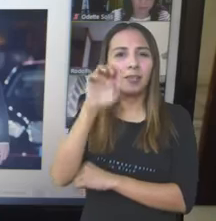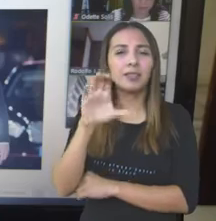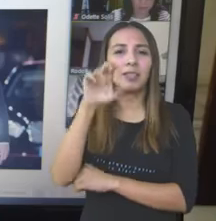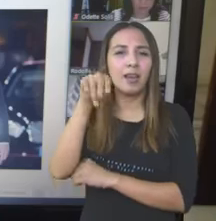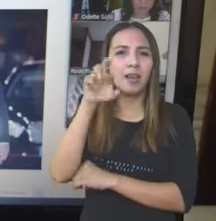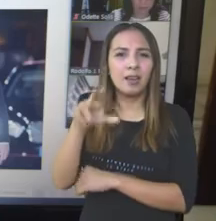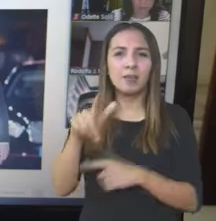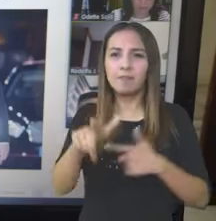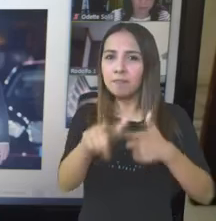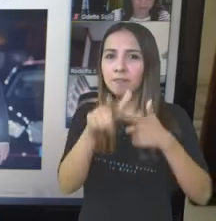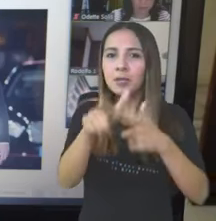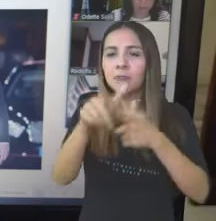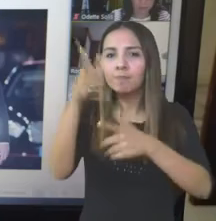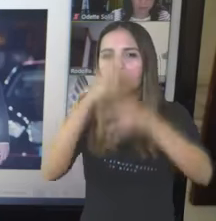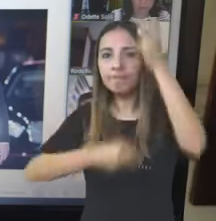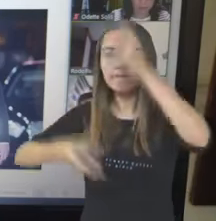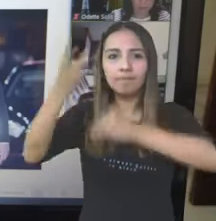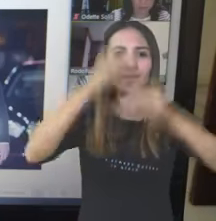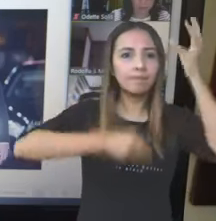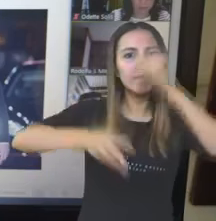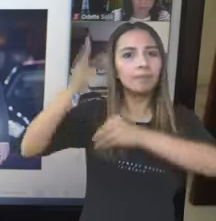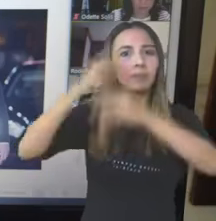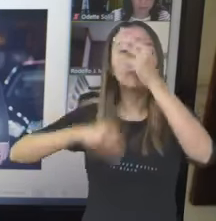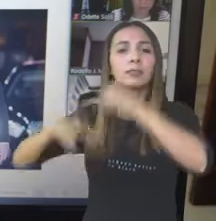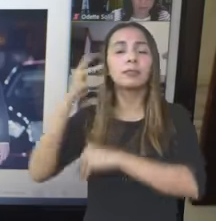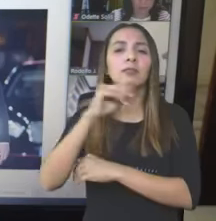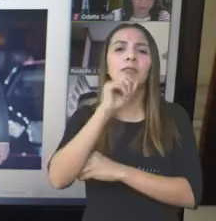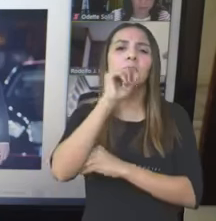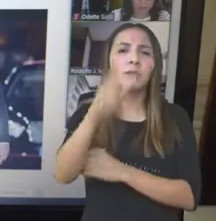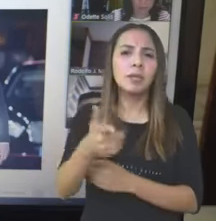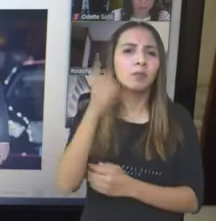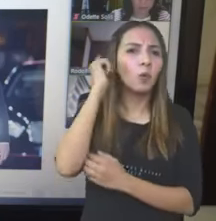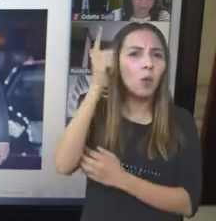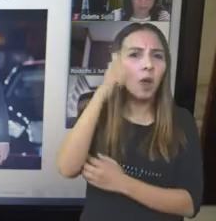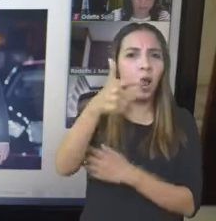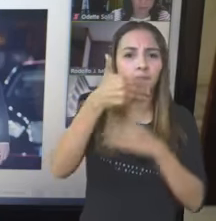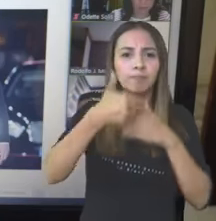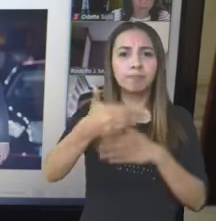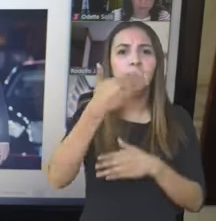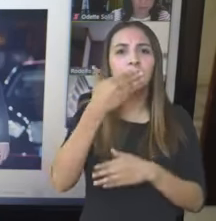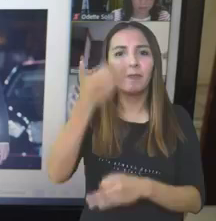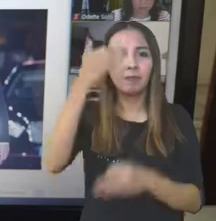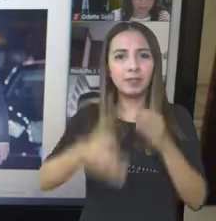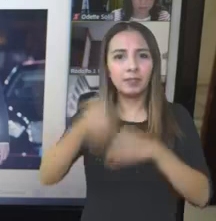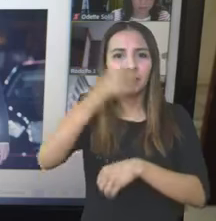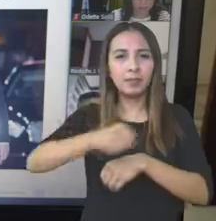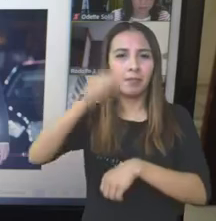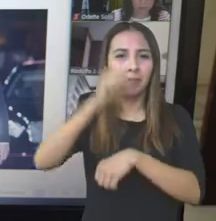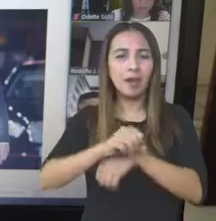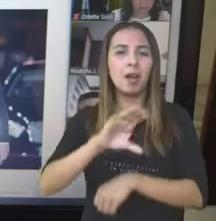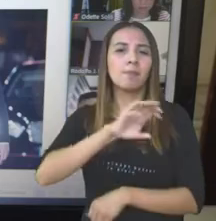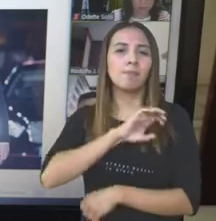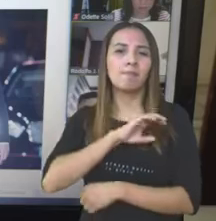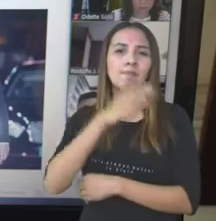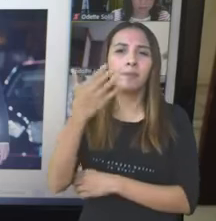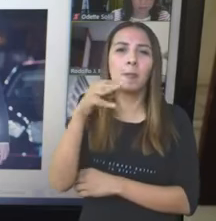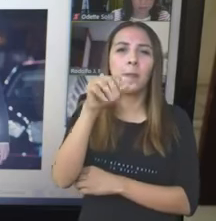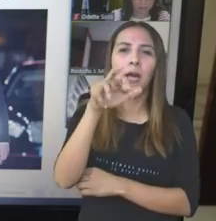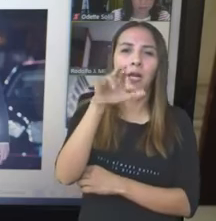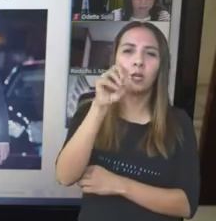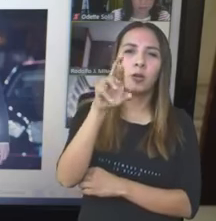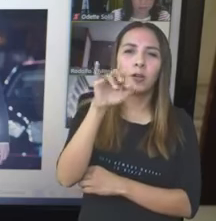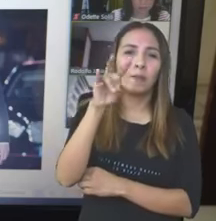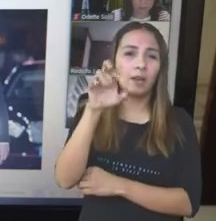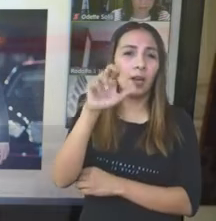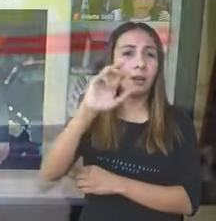gusta aprender, y pues también desearle muy buen fin de semana, mi estimado Mario Rivera, de recordarle que él estará